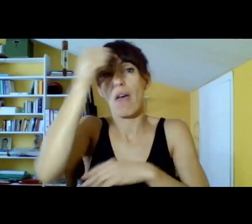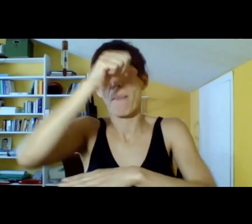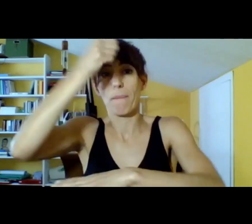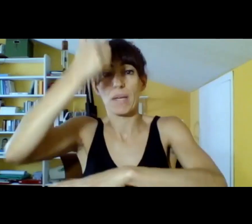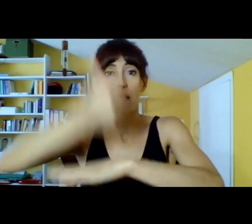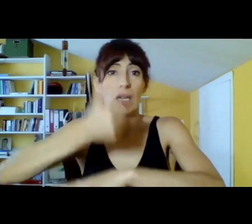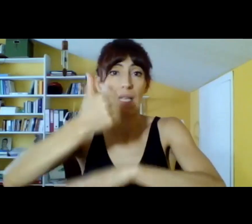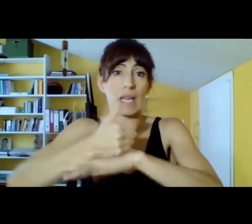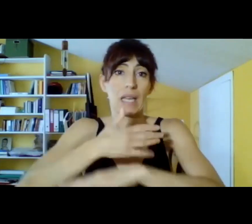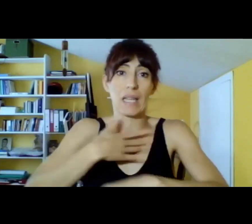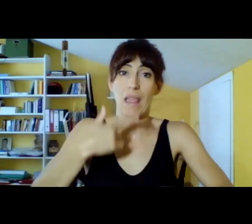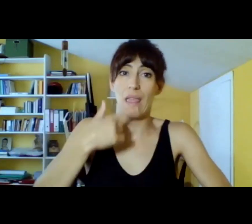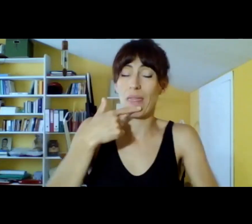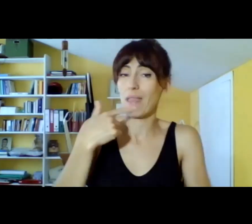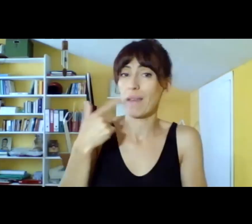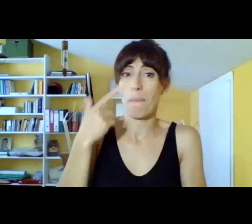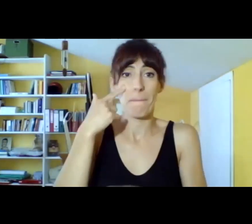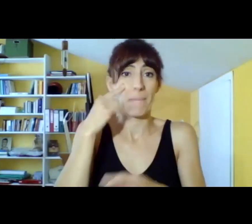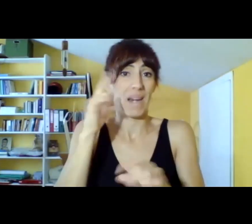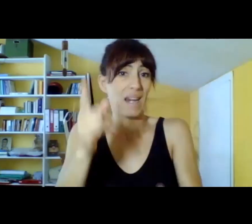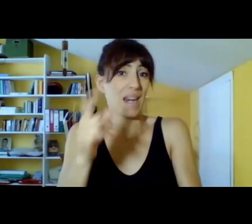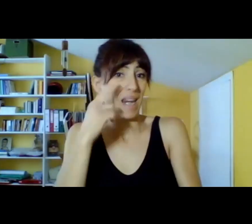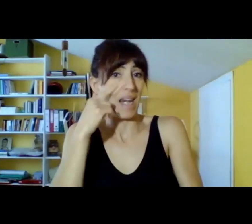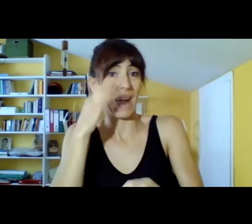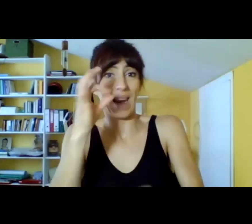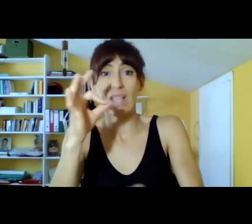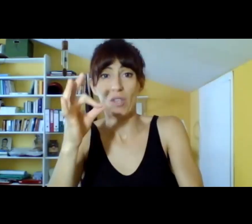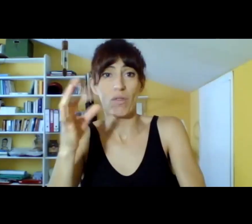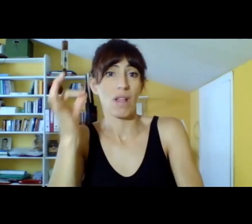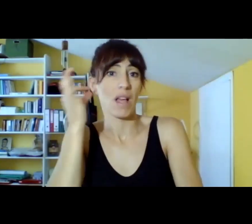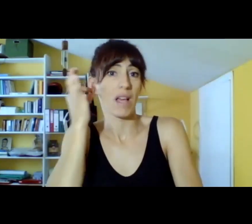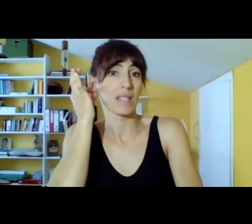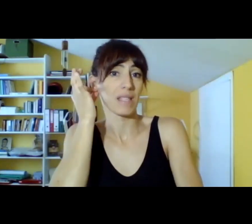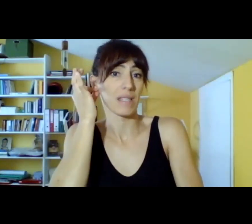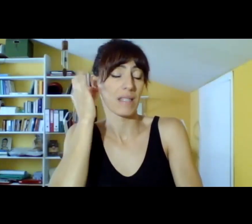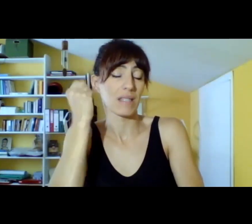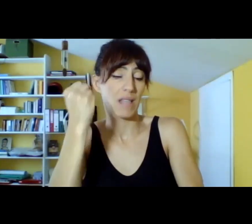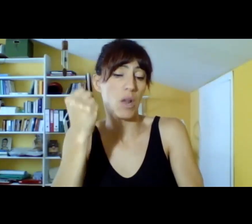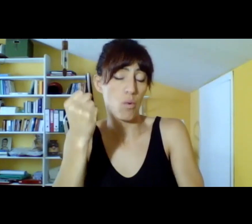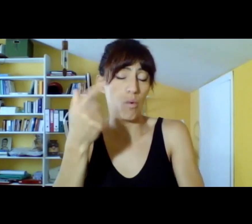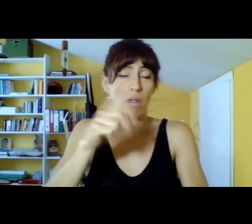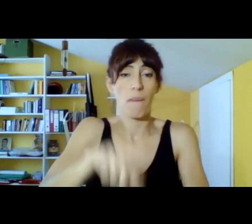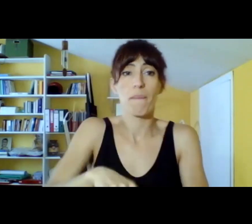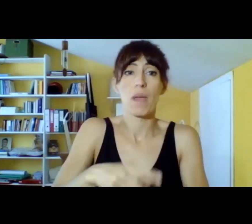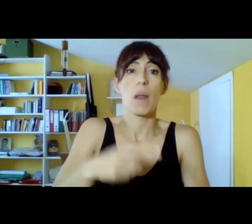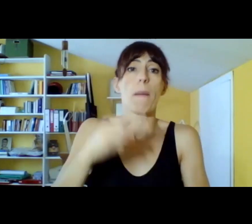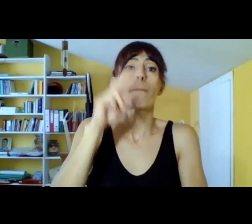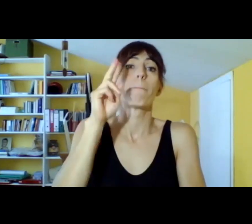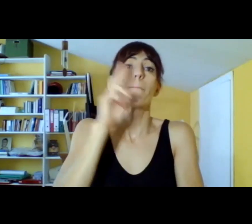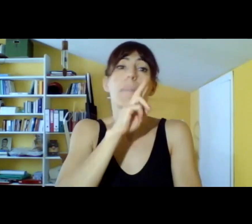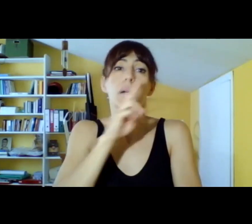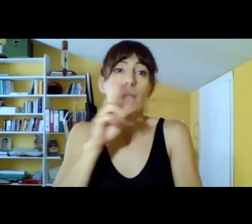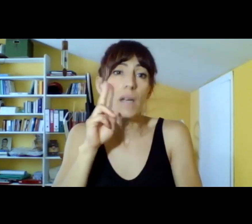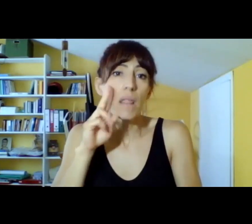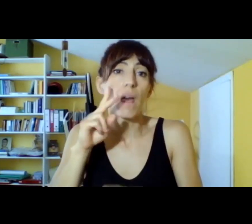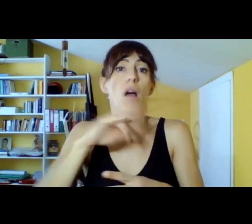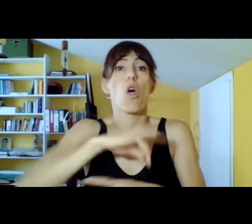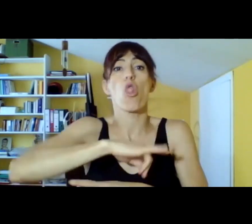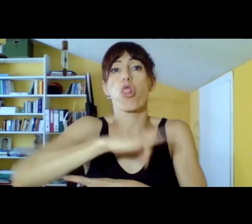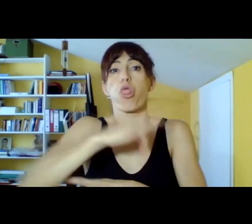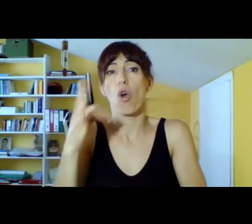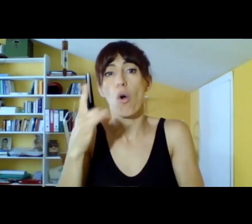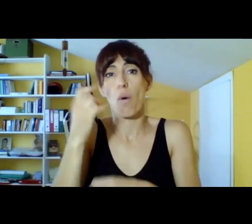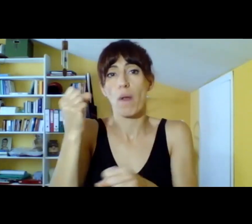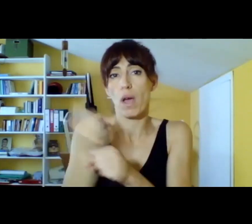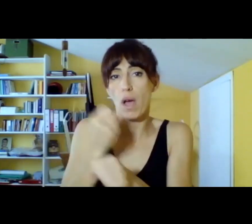de riesgo para la salud. Como sabemos, la maternidad, la doble carga de trabajo y la triple presencia, si queréis, muchas veces, porque